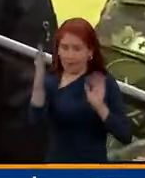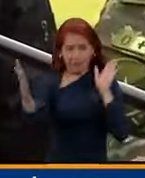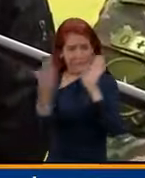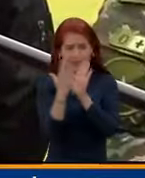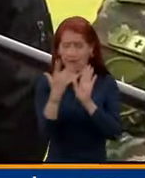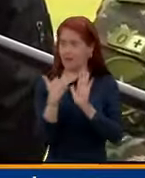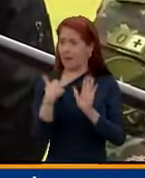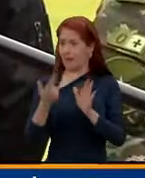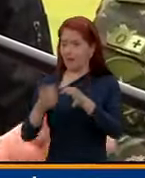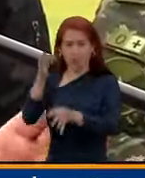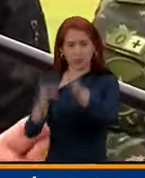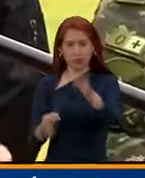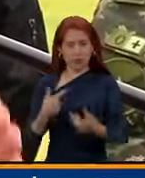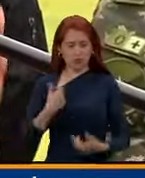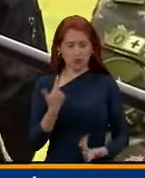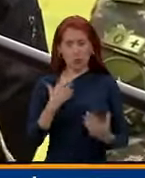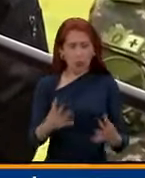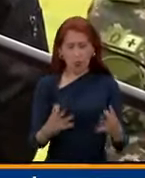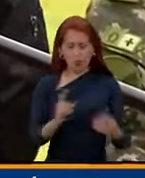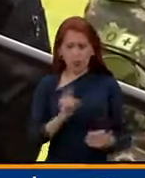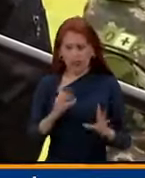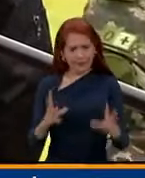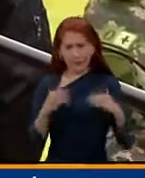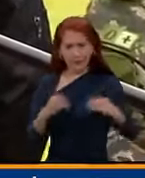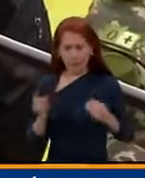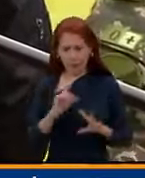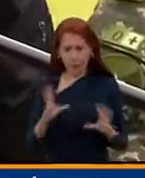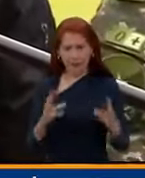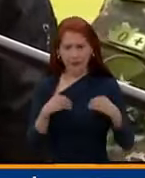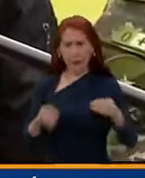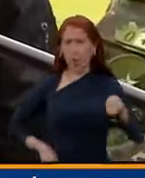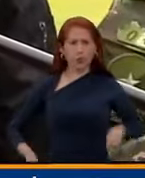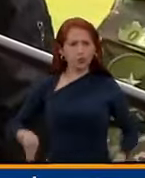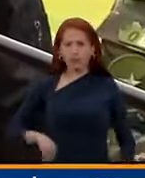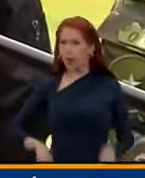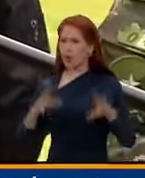tolerancia a la corrupción es una política que está definida desde el Ministerio de Defensa.